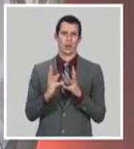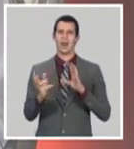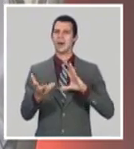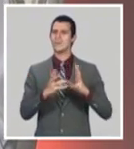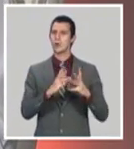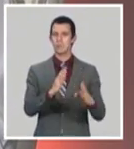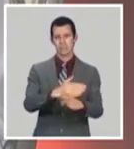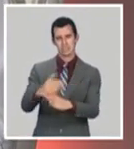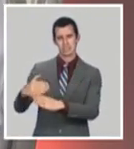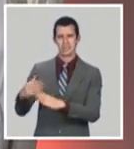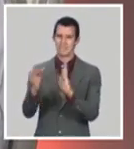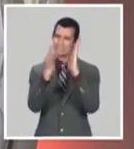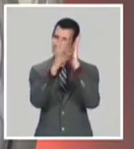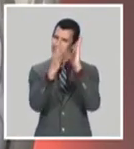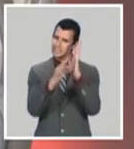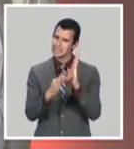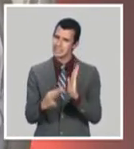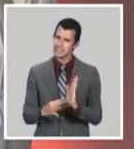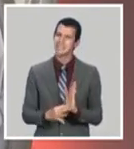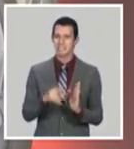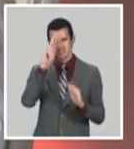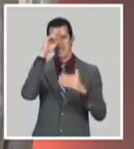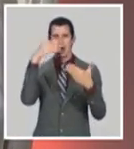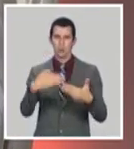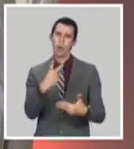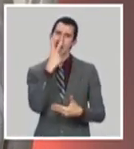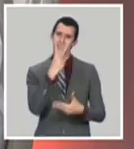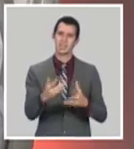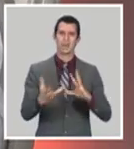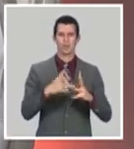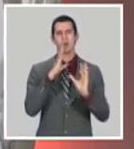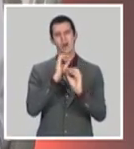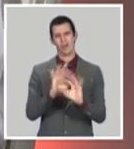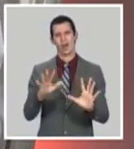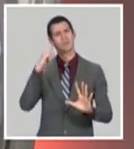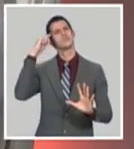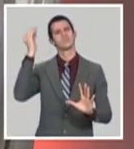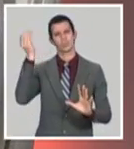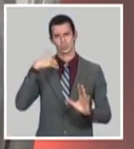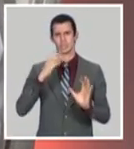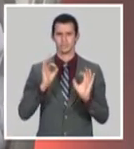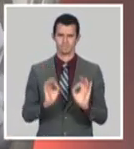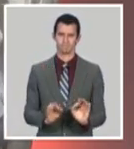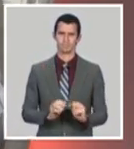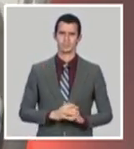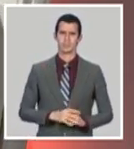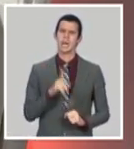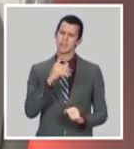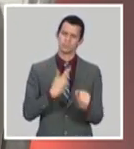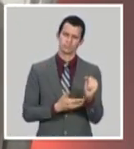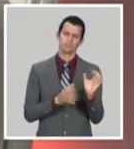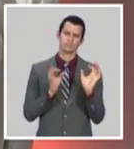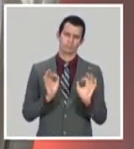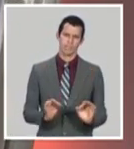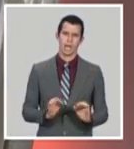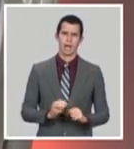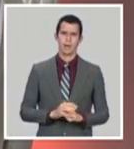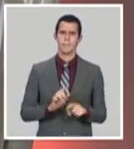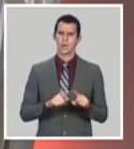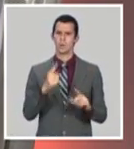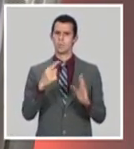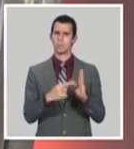estamos diagnosticando y que tensa de manera el sistema y que lo estamos enfrentando, pero son realidades que también